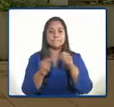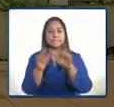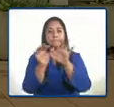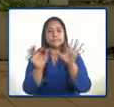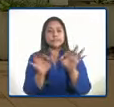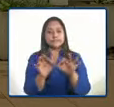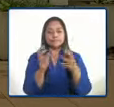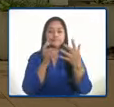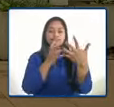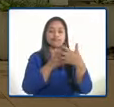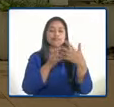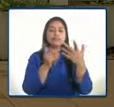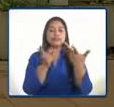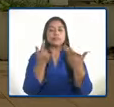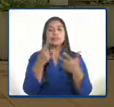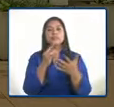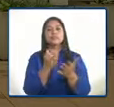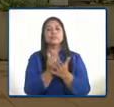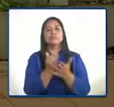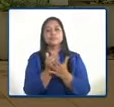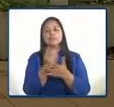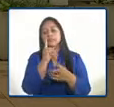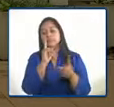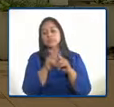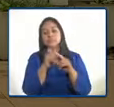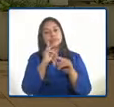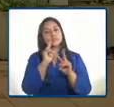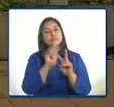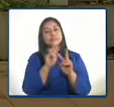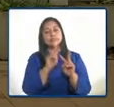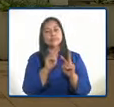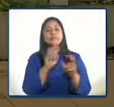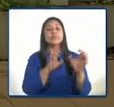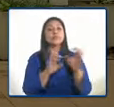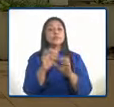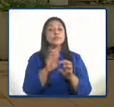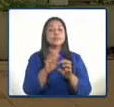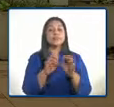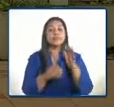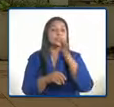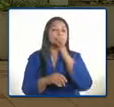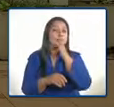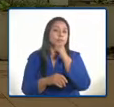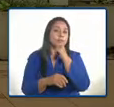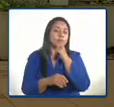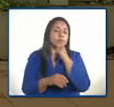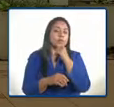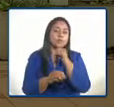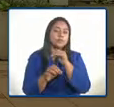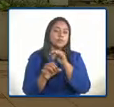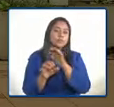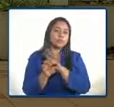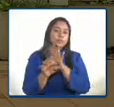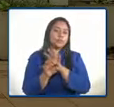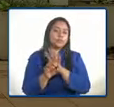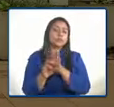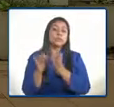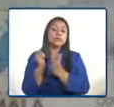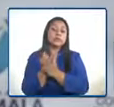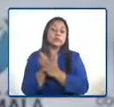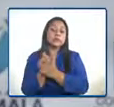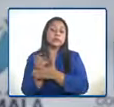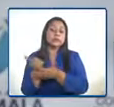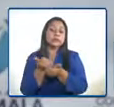hoc en la institución, y por supuesto el seguimiento y la evaluación. No podemos pensar que el Instituto Nacional de Administración